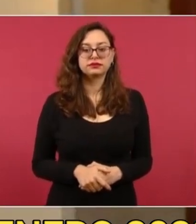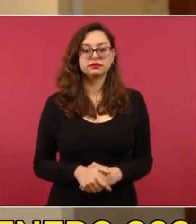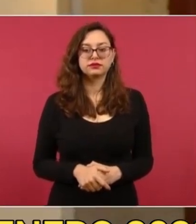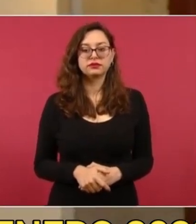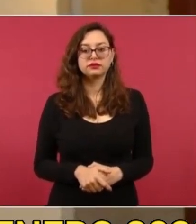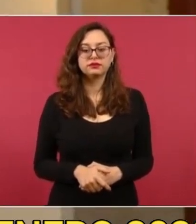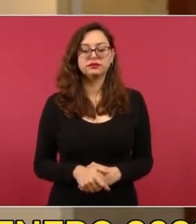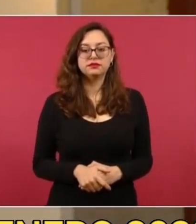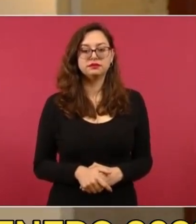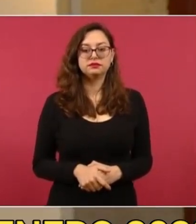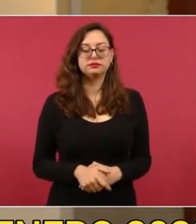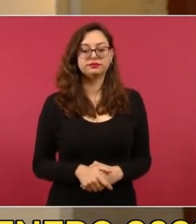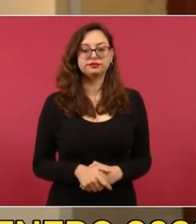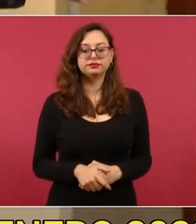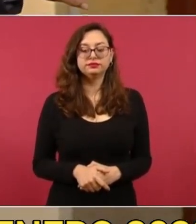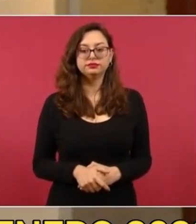aquí está,